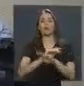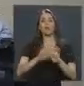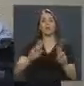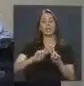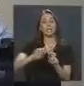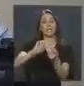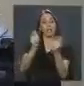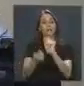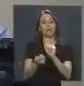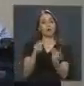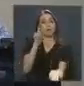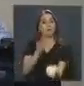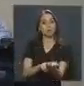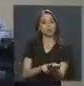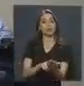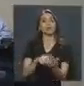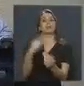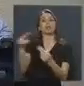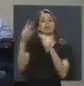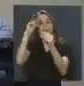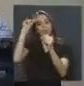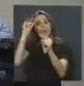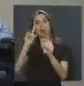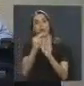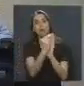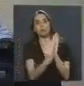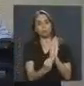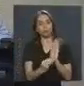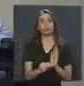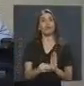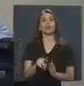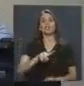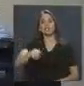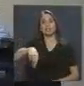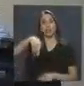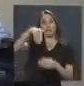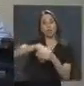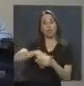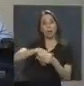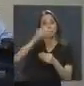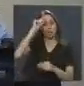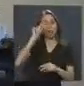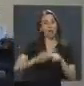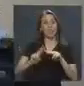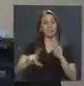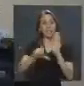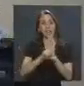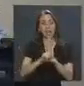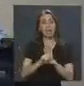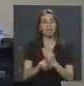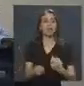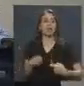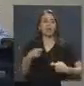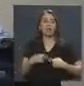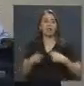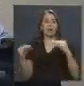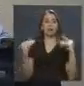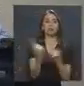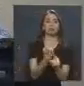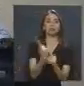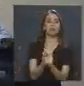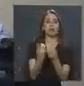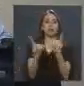ideas estaban satisfechas. Por esto, votar contra la idea de legislar es negarse el diálogo democrático que tiene como sede este